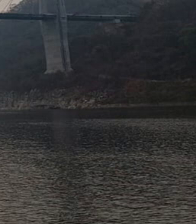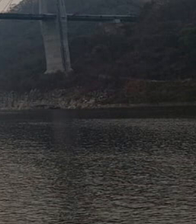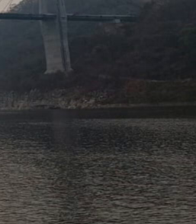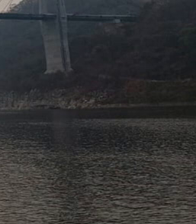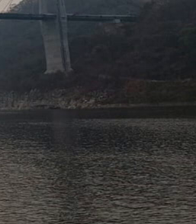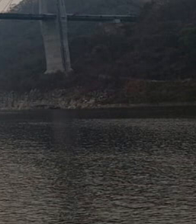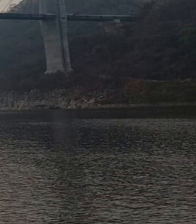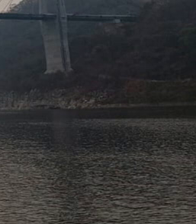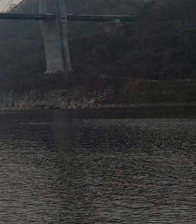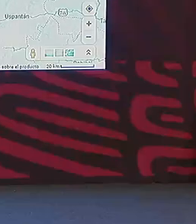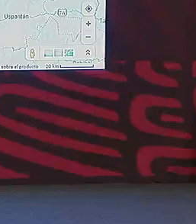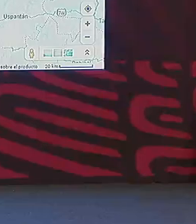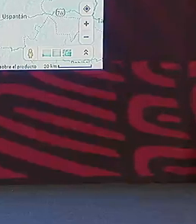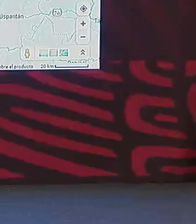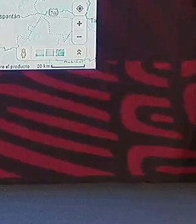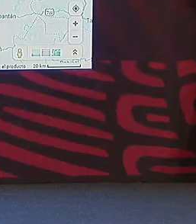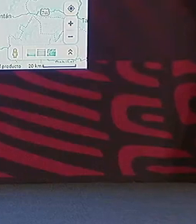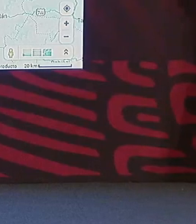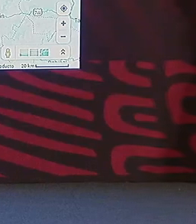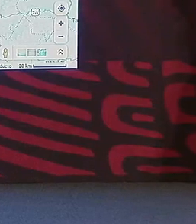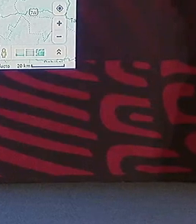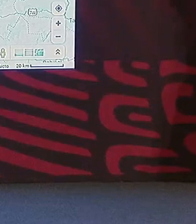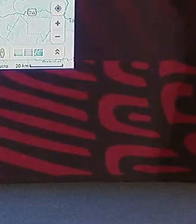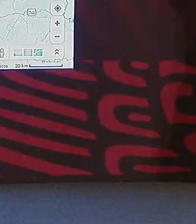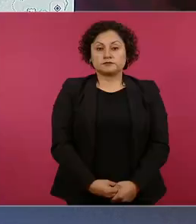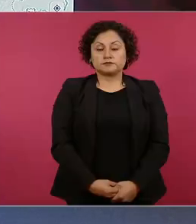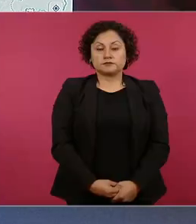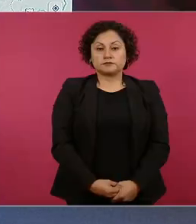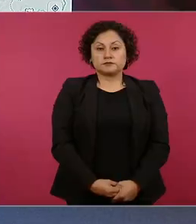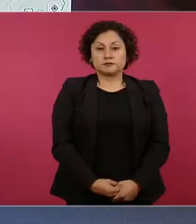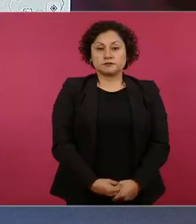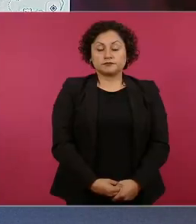regresa entonces